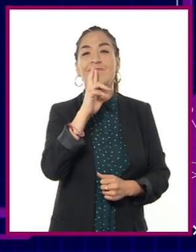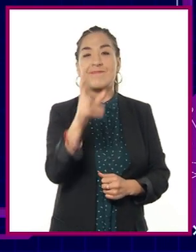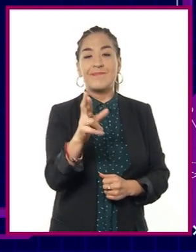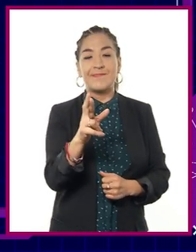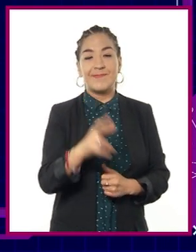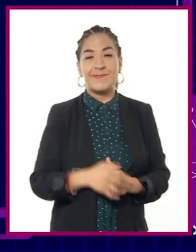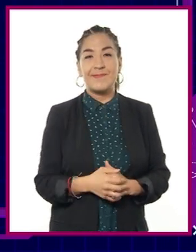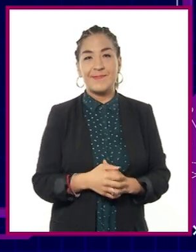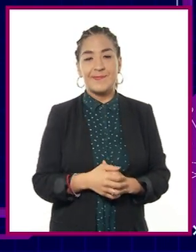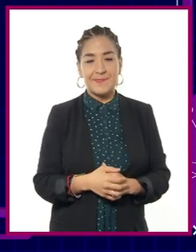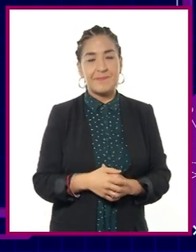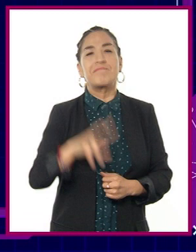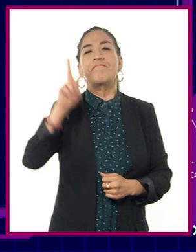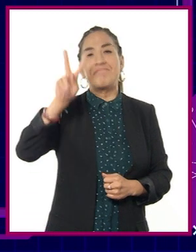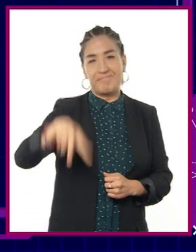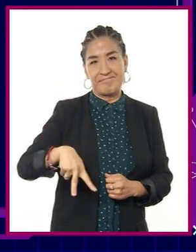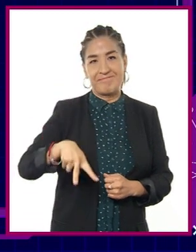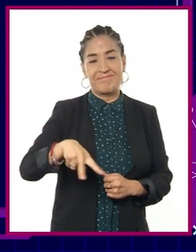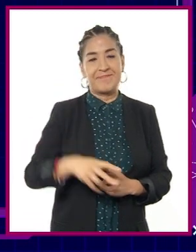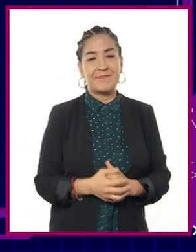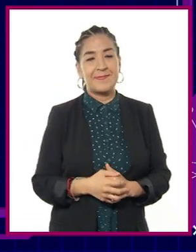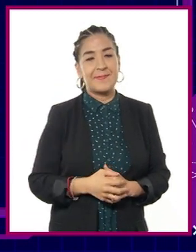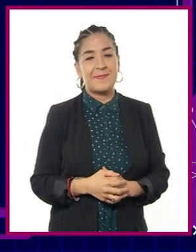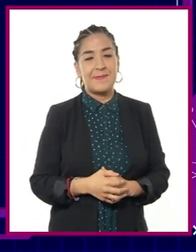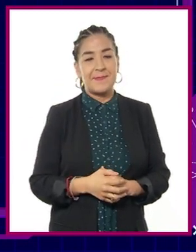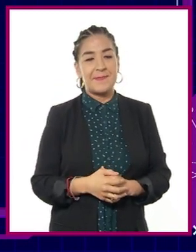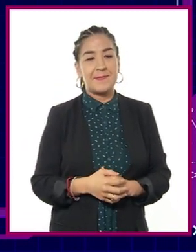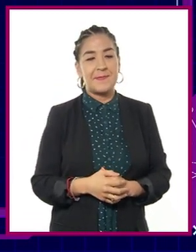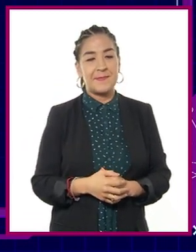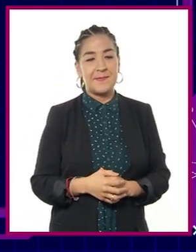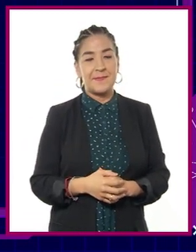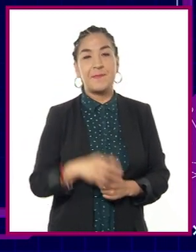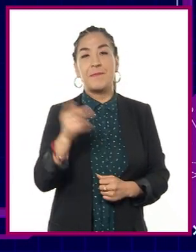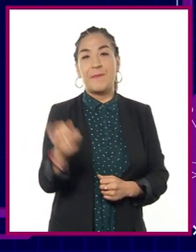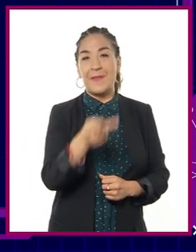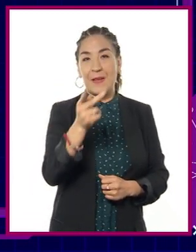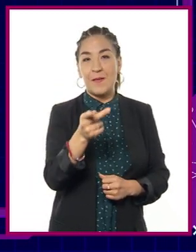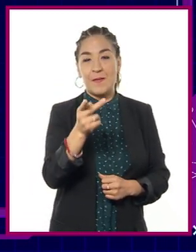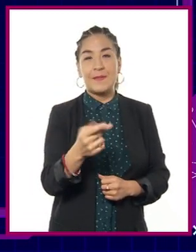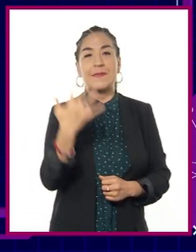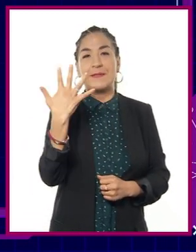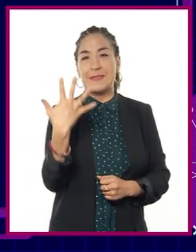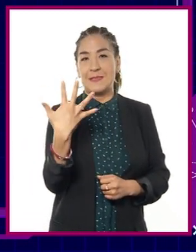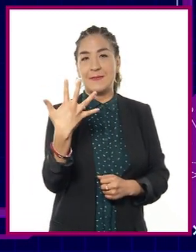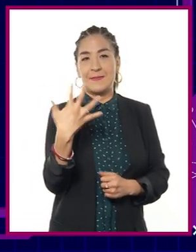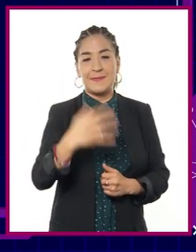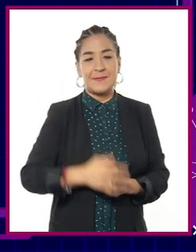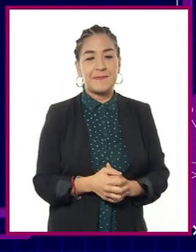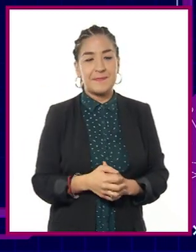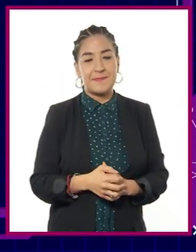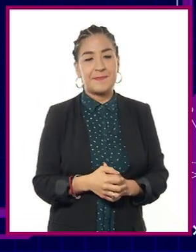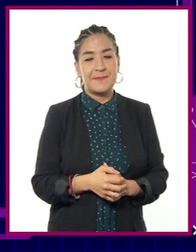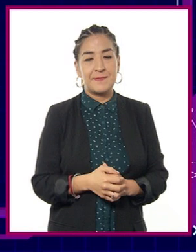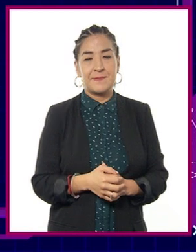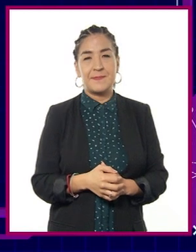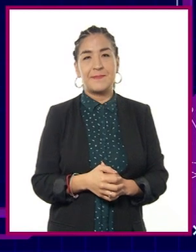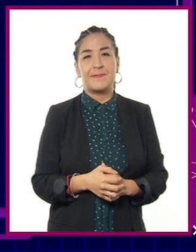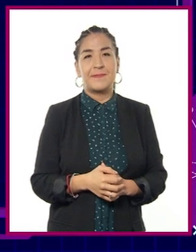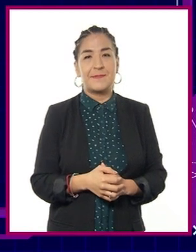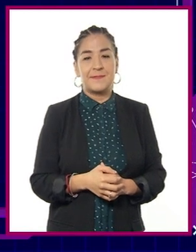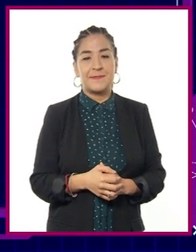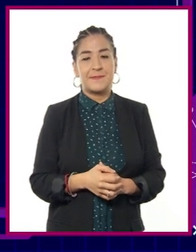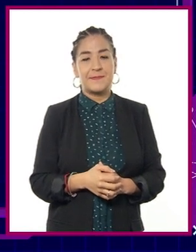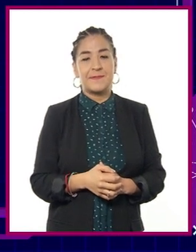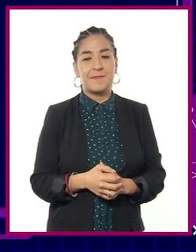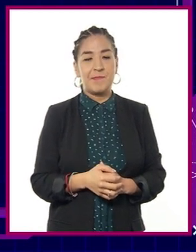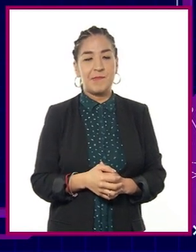respuesta correcta es verdadero. Y para la pregunta 5, ¿un polígono regular